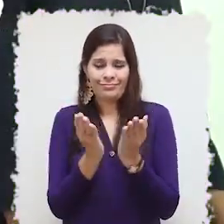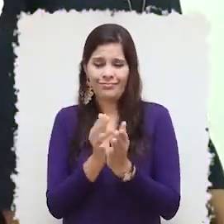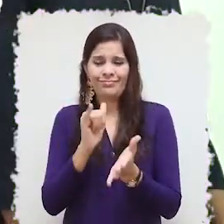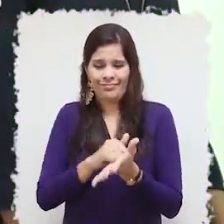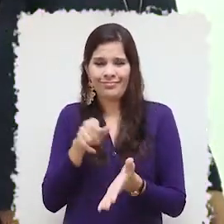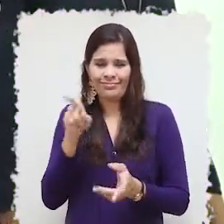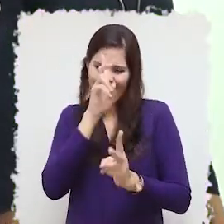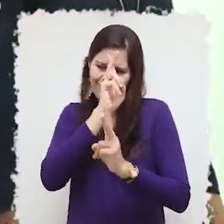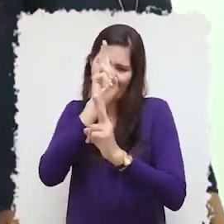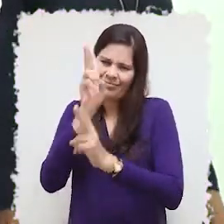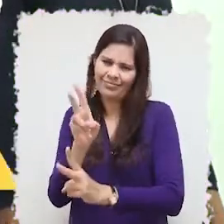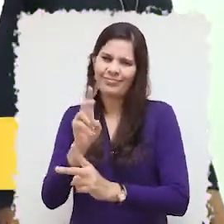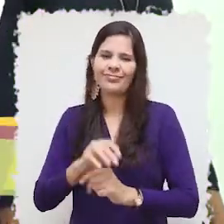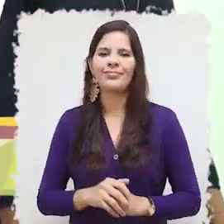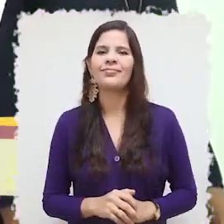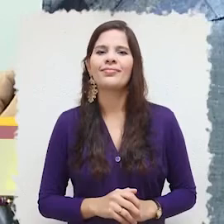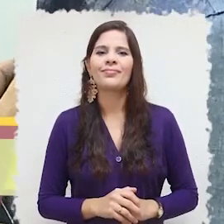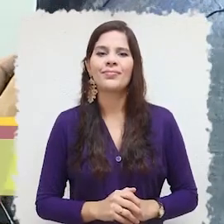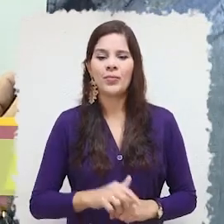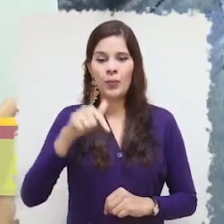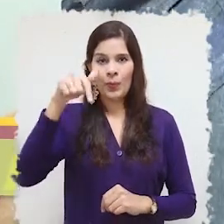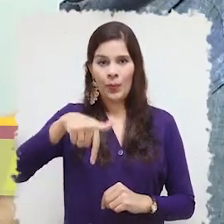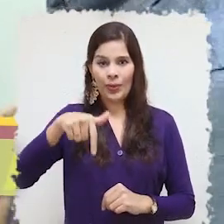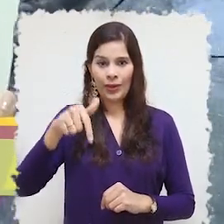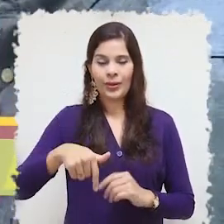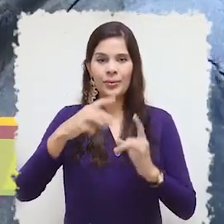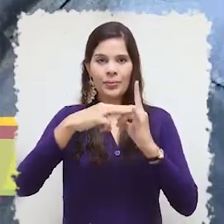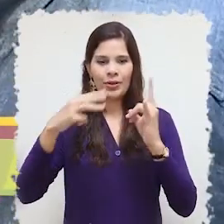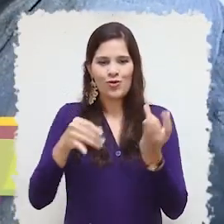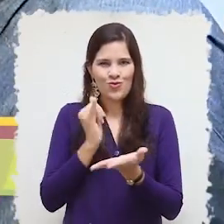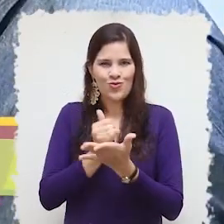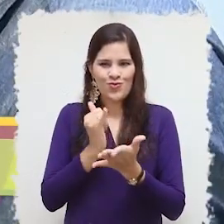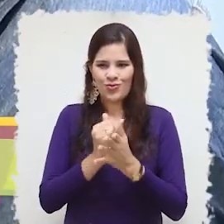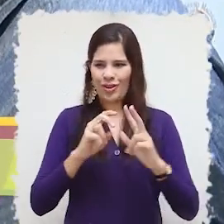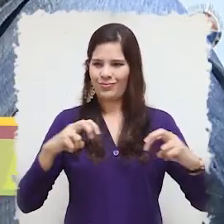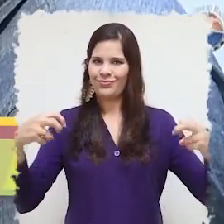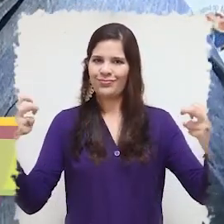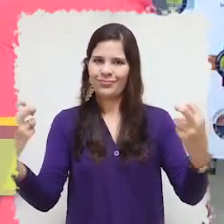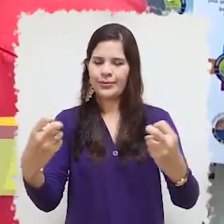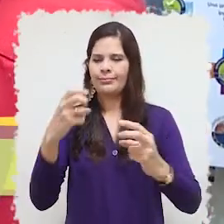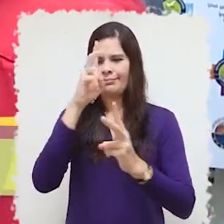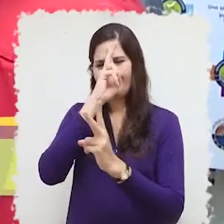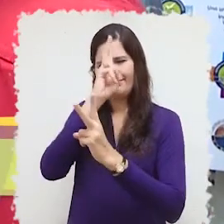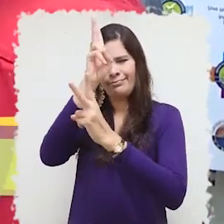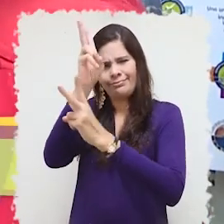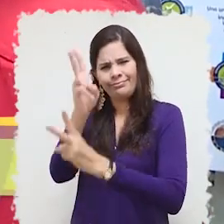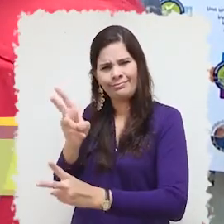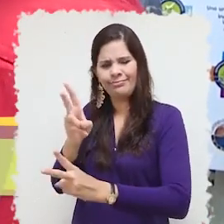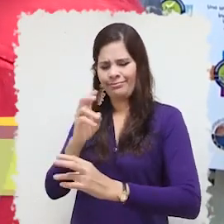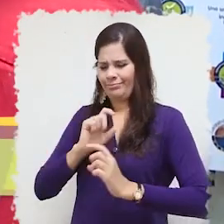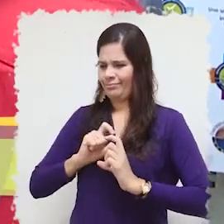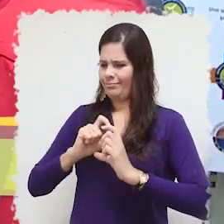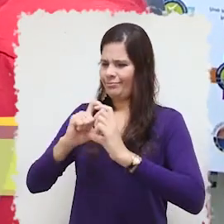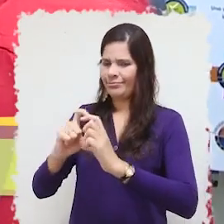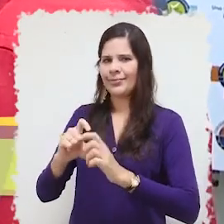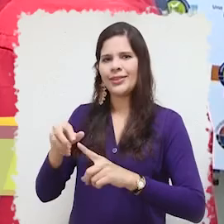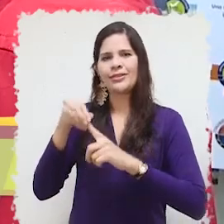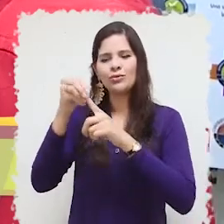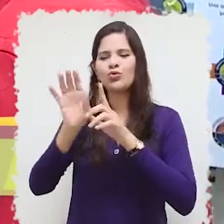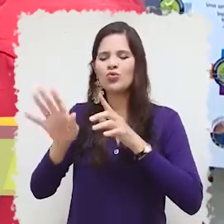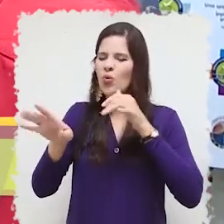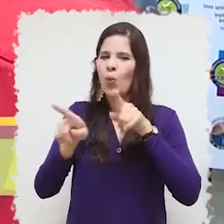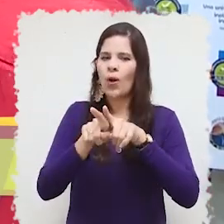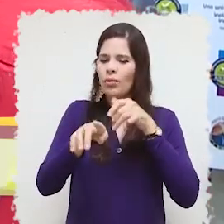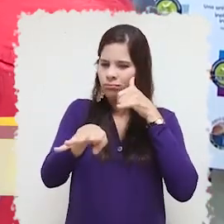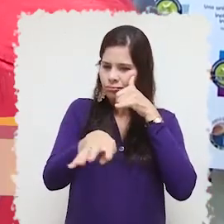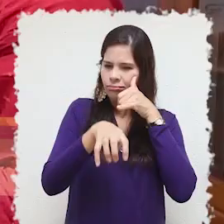ceremonia solemne y especial celebrada en la sala de juntas de la rectoría, la Universidad del Magdalena le otorgó el título honoris causa como ingeniero agrónomo